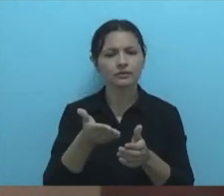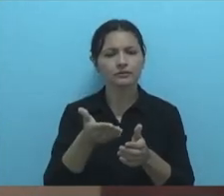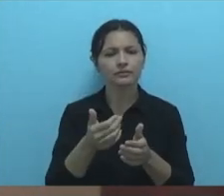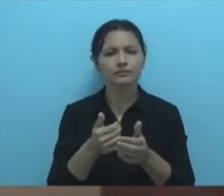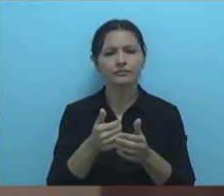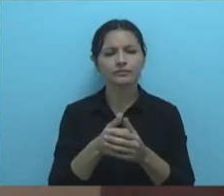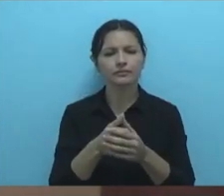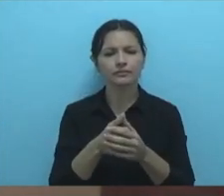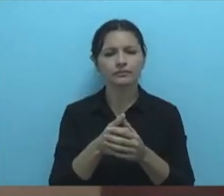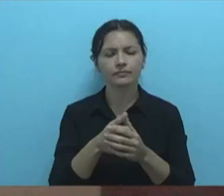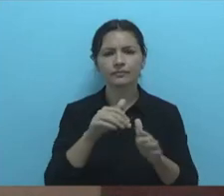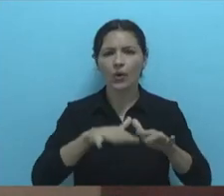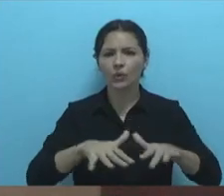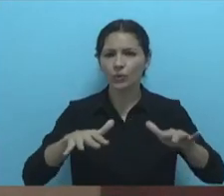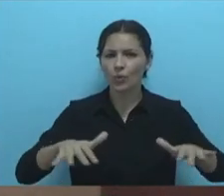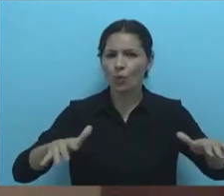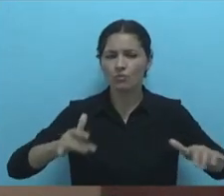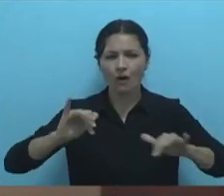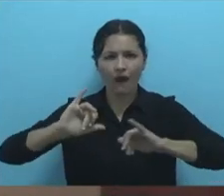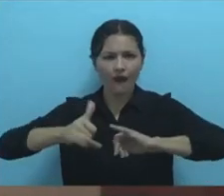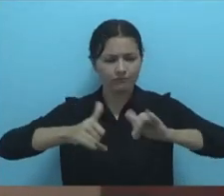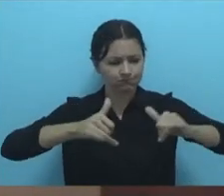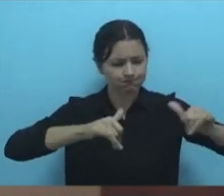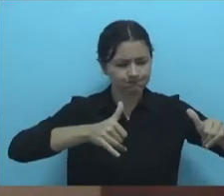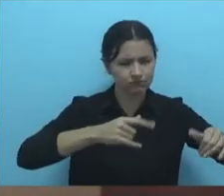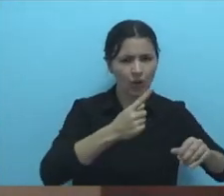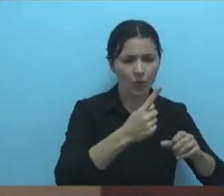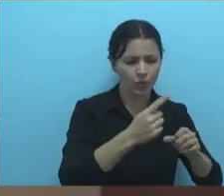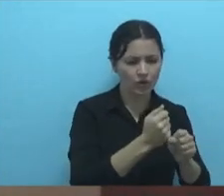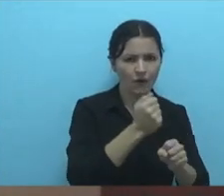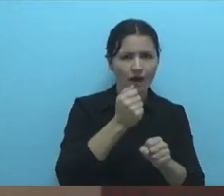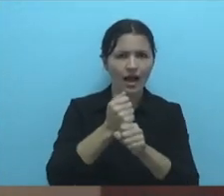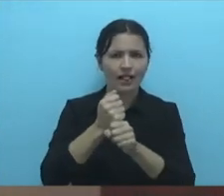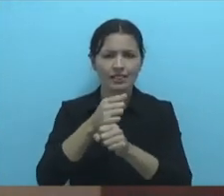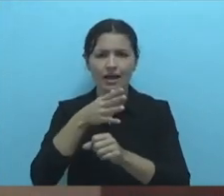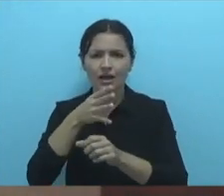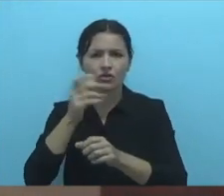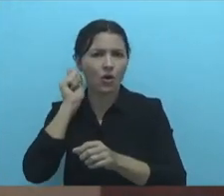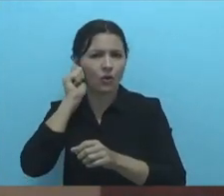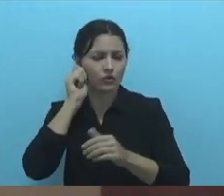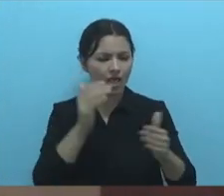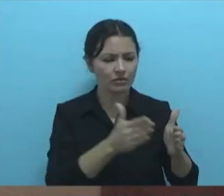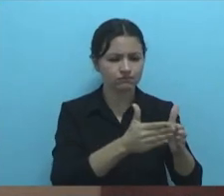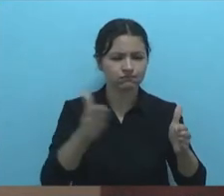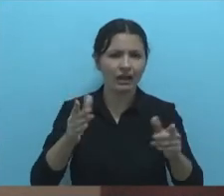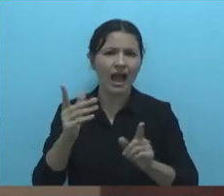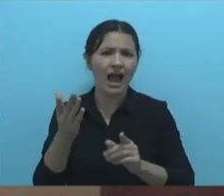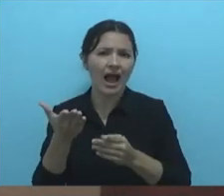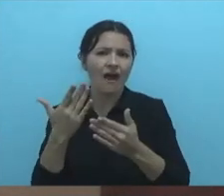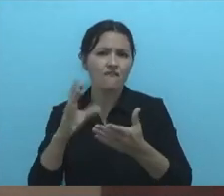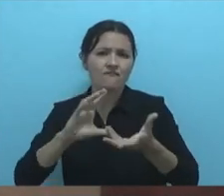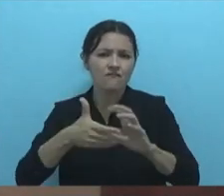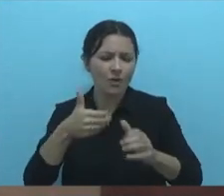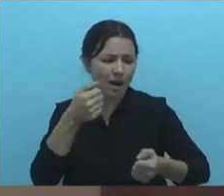al 59% de las infancias y adolescencias de 1 a 14 años de nuestro país fueron Víctimas de algún tipo de violencia como